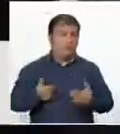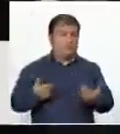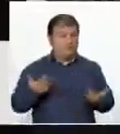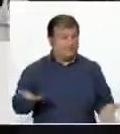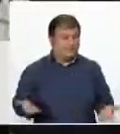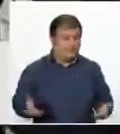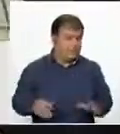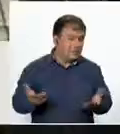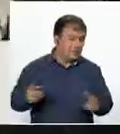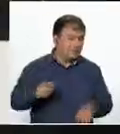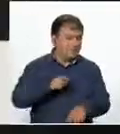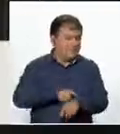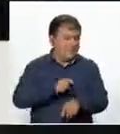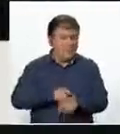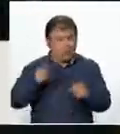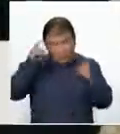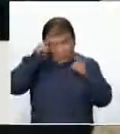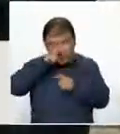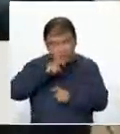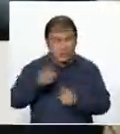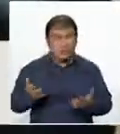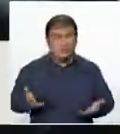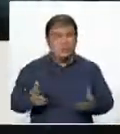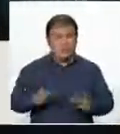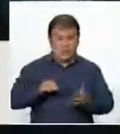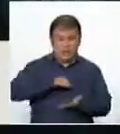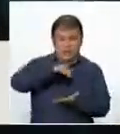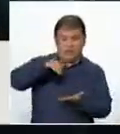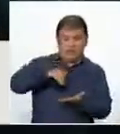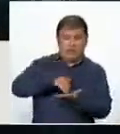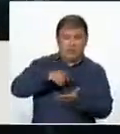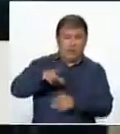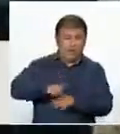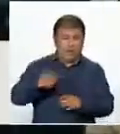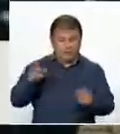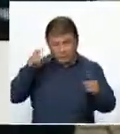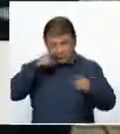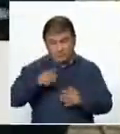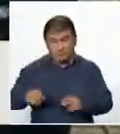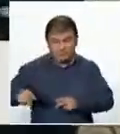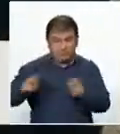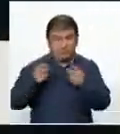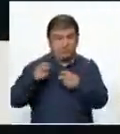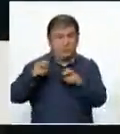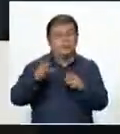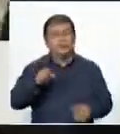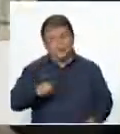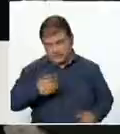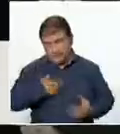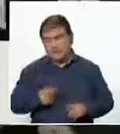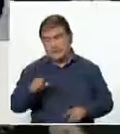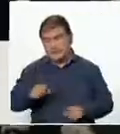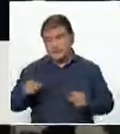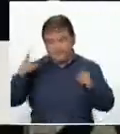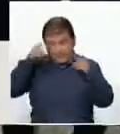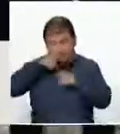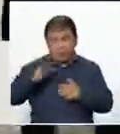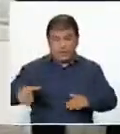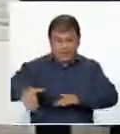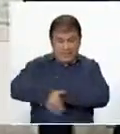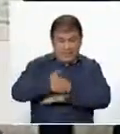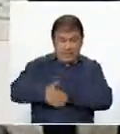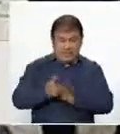ser una situación complicada en estos momentos el centro, José. Sí, en verdad es bien complicado porque esta calle